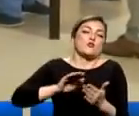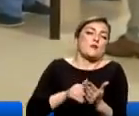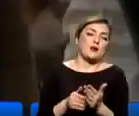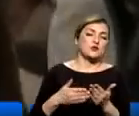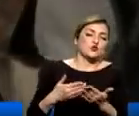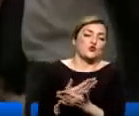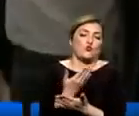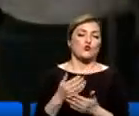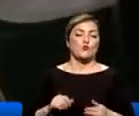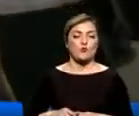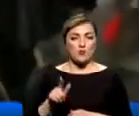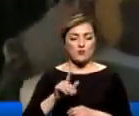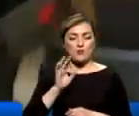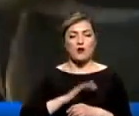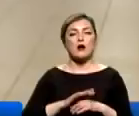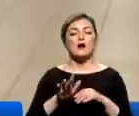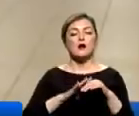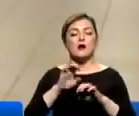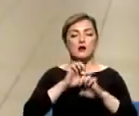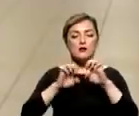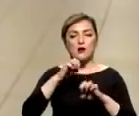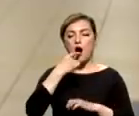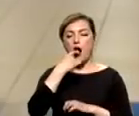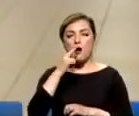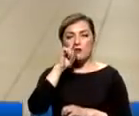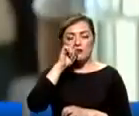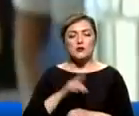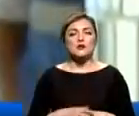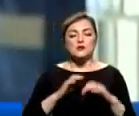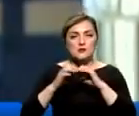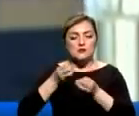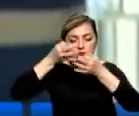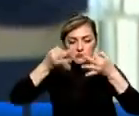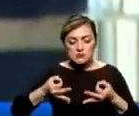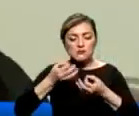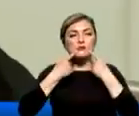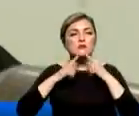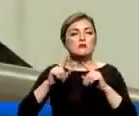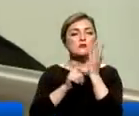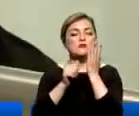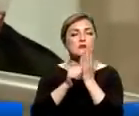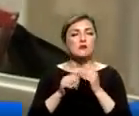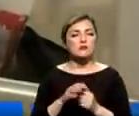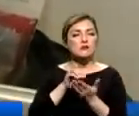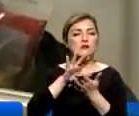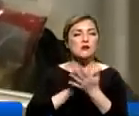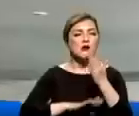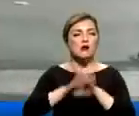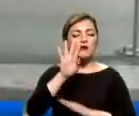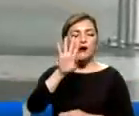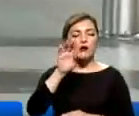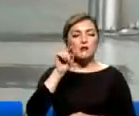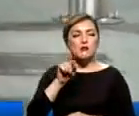antígeno dentro de las instalaciones del aeropuerto. Hasta ahora, según un comunicado oficial difundido por el ministerio, se han aplicado más